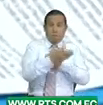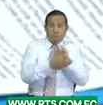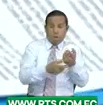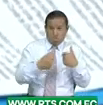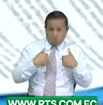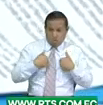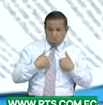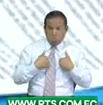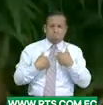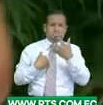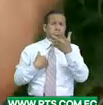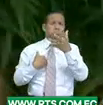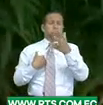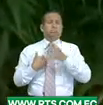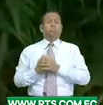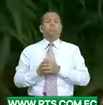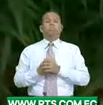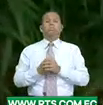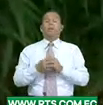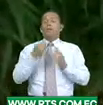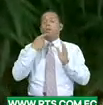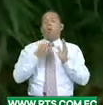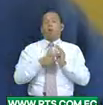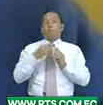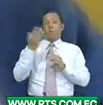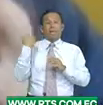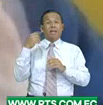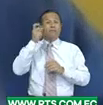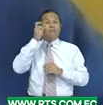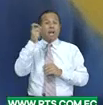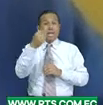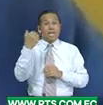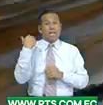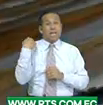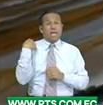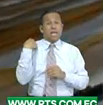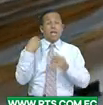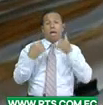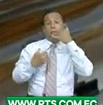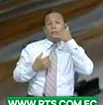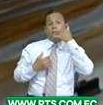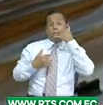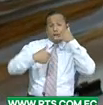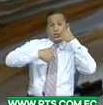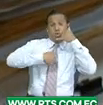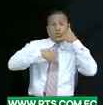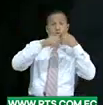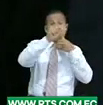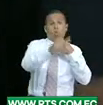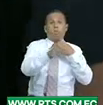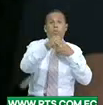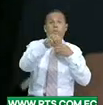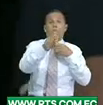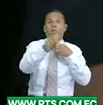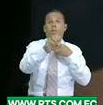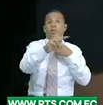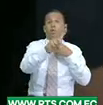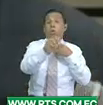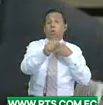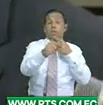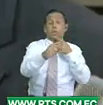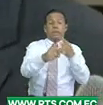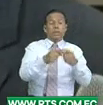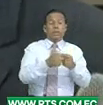que tiene Fiscalía sobre una conversación entre él y Mendoza está tergiversada y explica que cuando se refiere a sus compañeros de